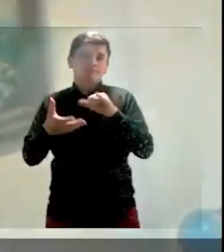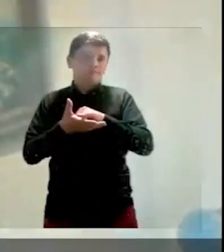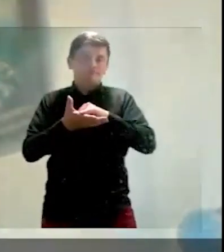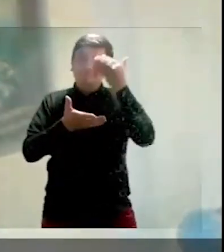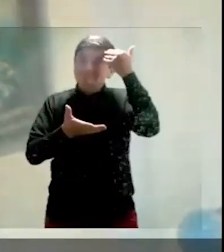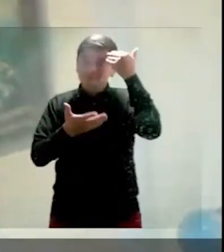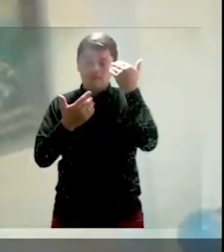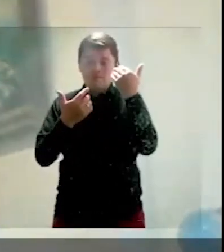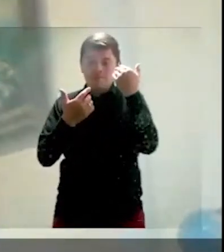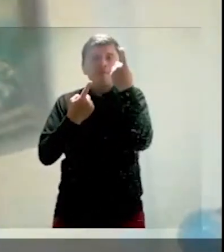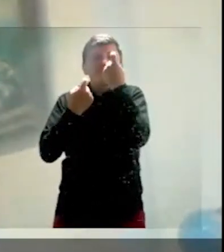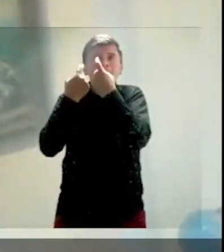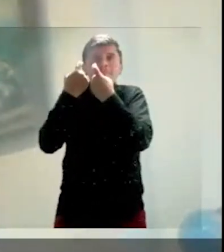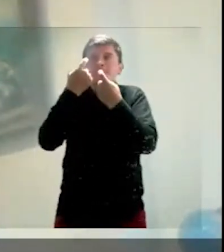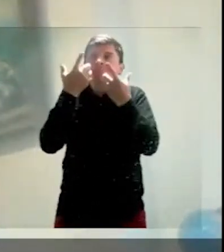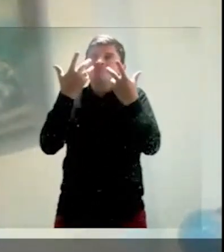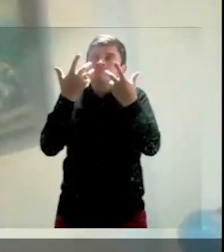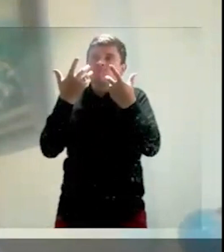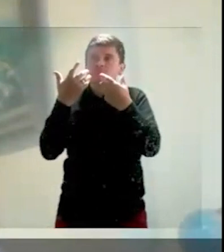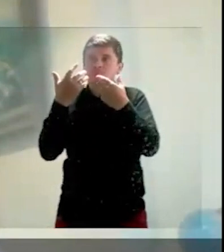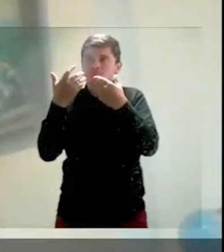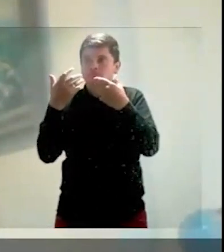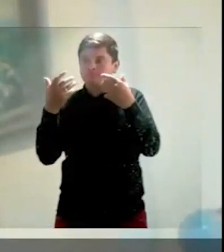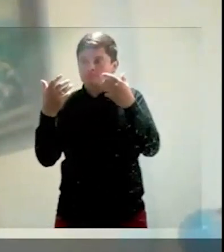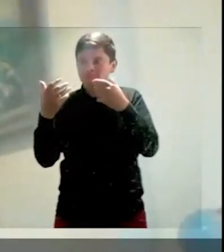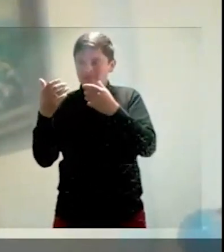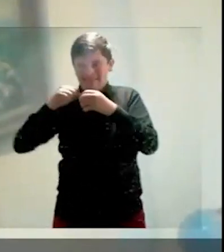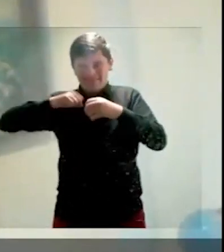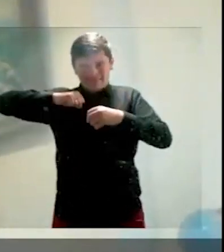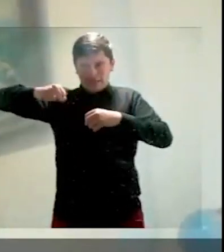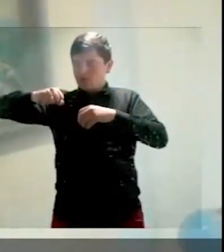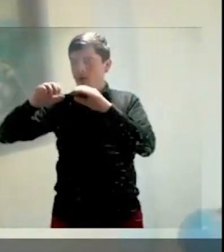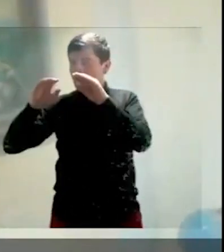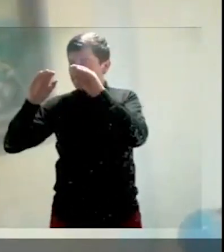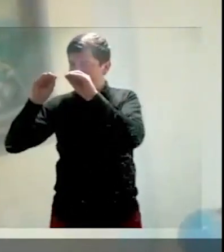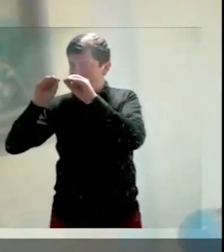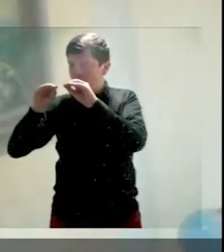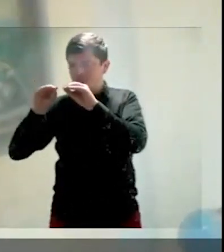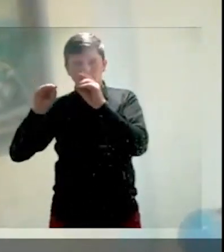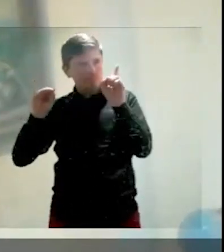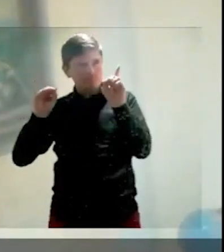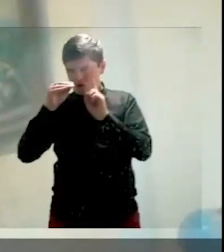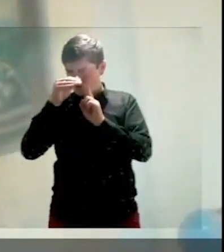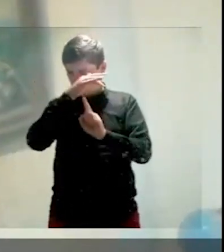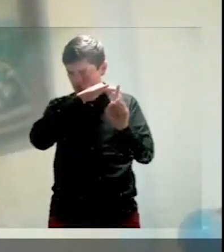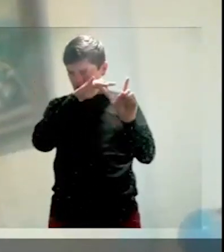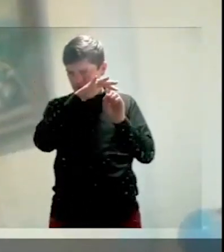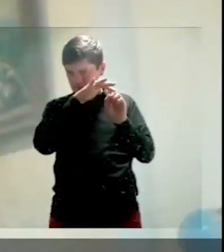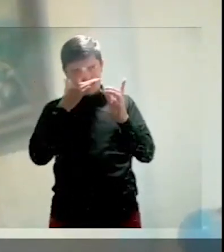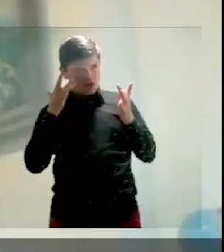en ir buscándoles los contornos y las especificaciones para